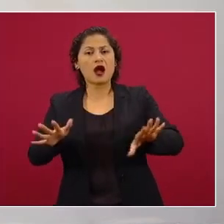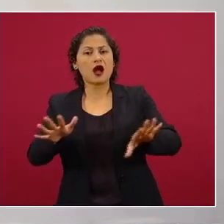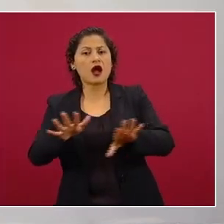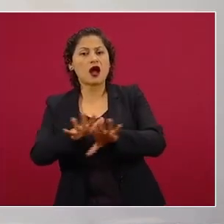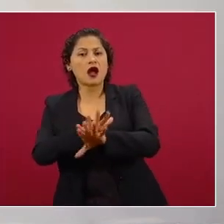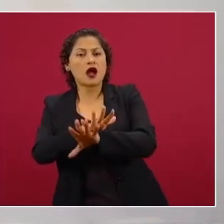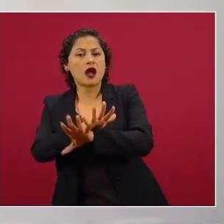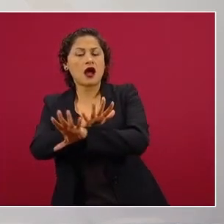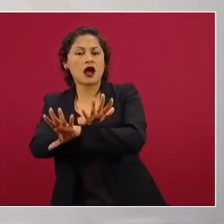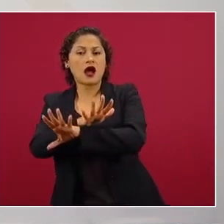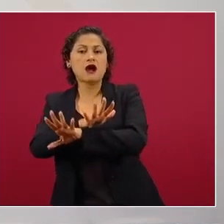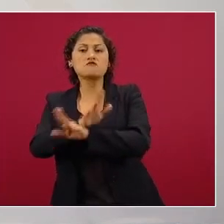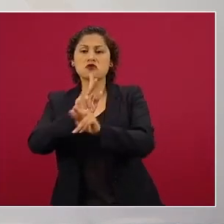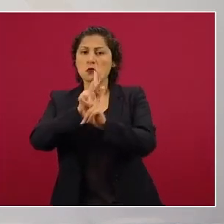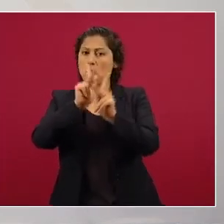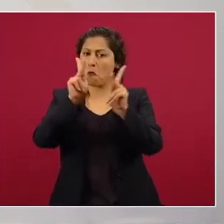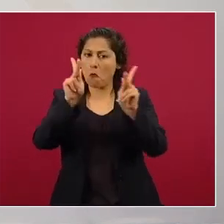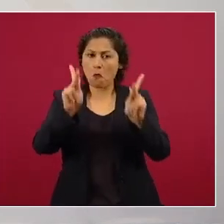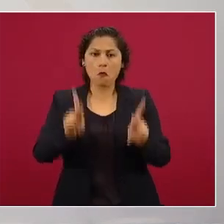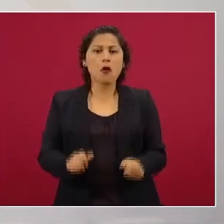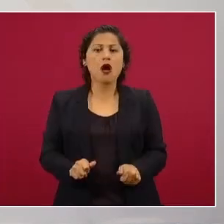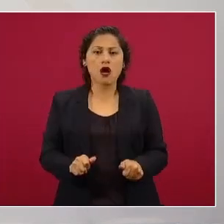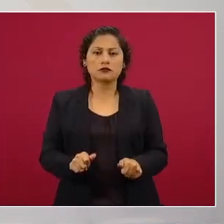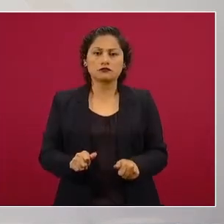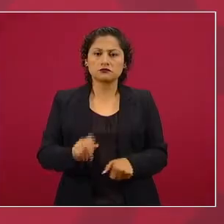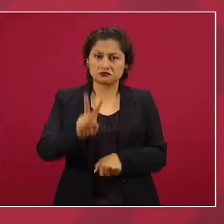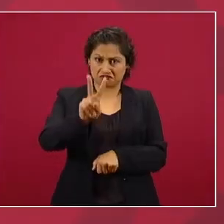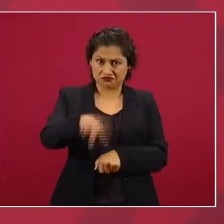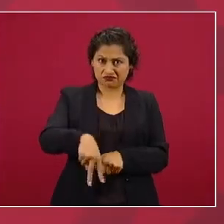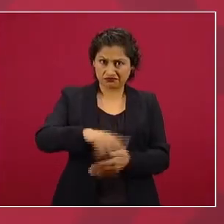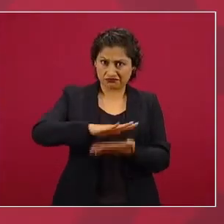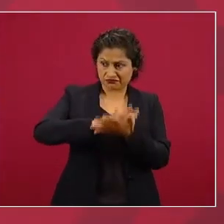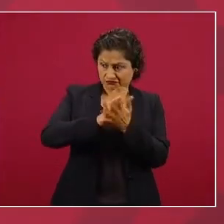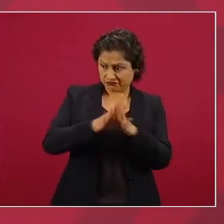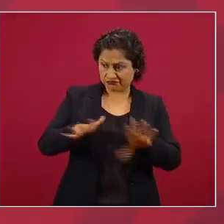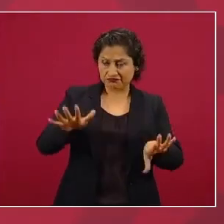y la transformación va. Pues no nos